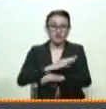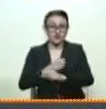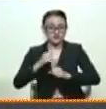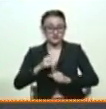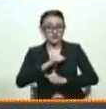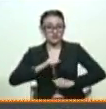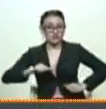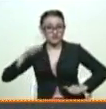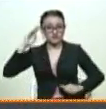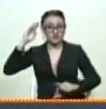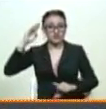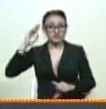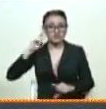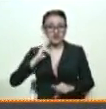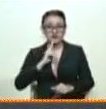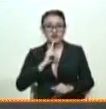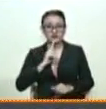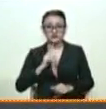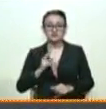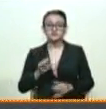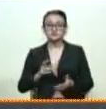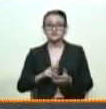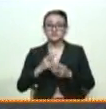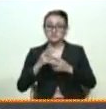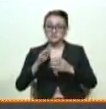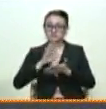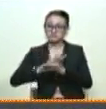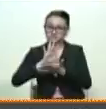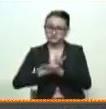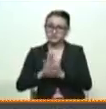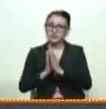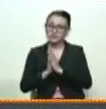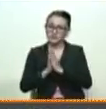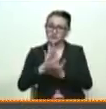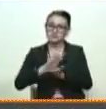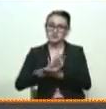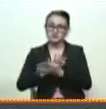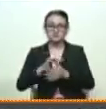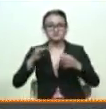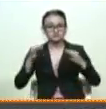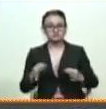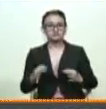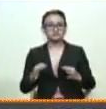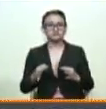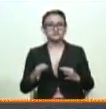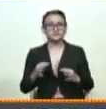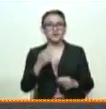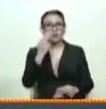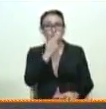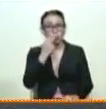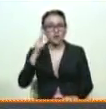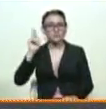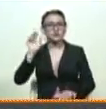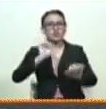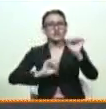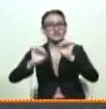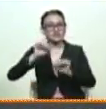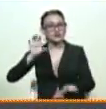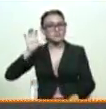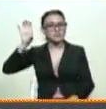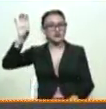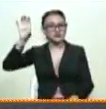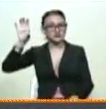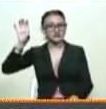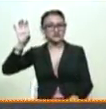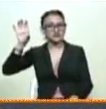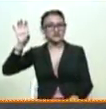Bolivariana reitera su vocación pacifista, pero reafirma el sagrado juramento de defender la patria